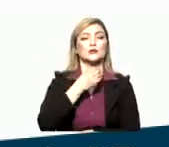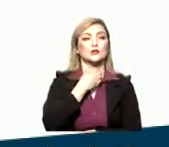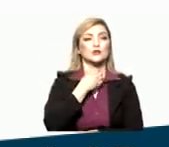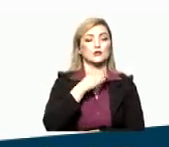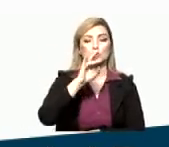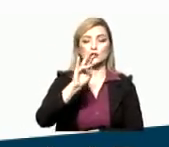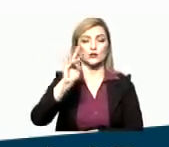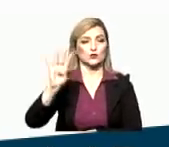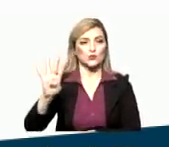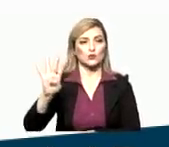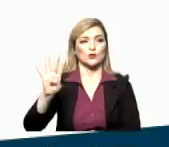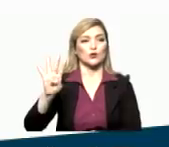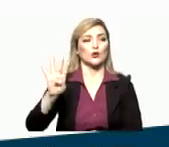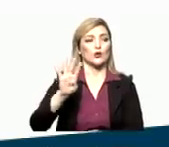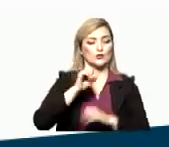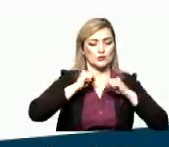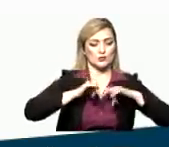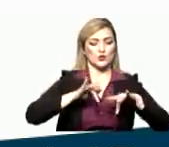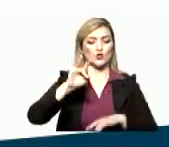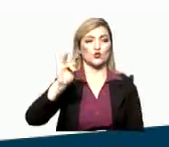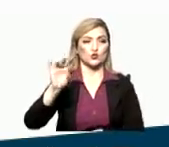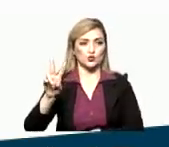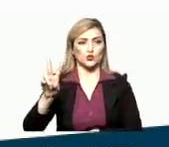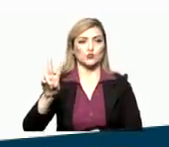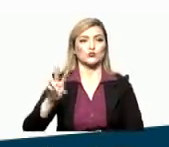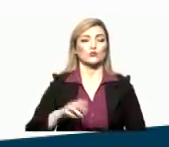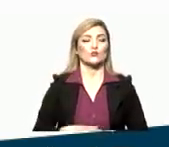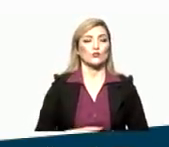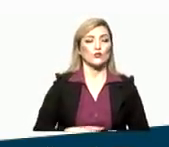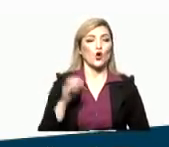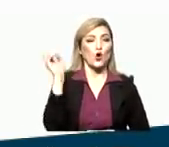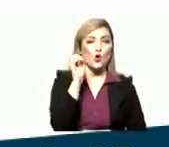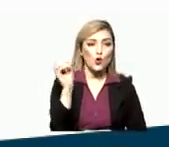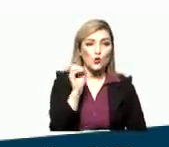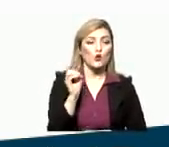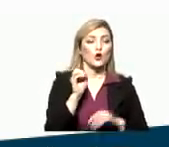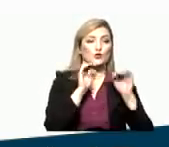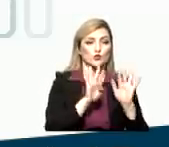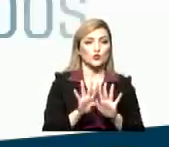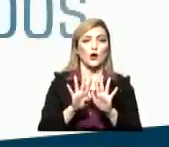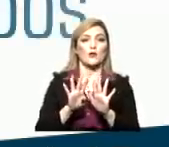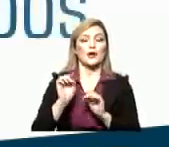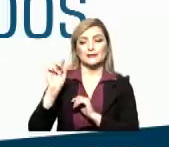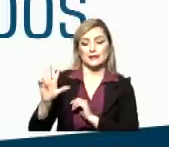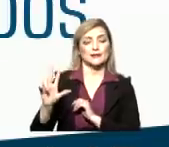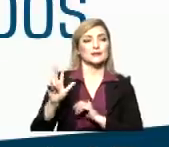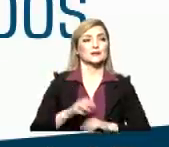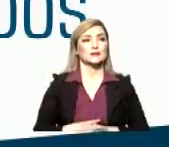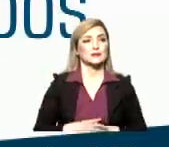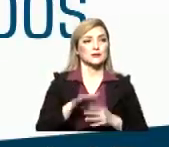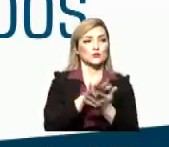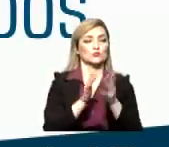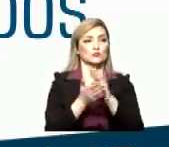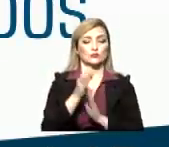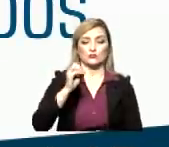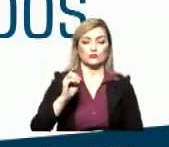agosto 7 y 4, en septiembre 8 y 2, en octubre 9 y 3, en noviembre 0